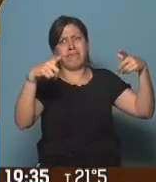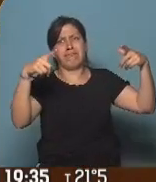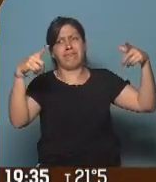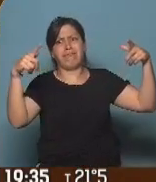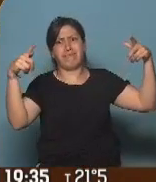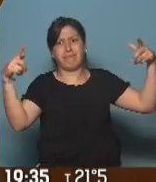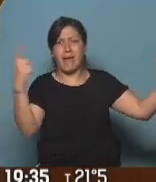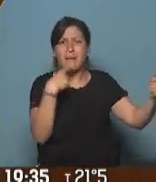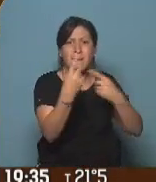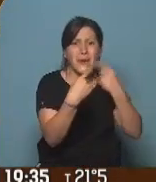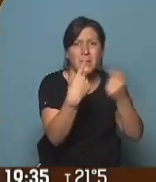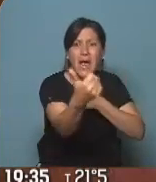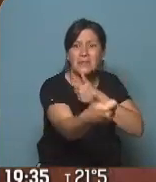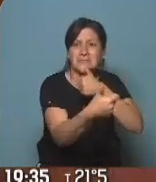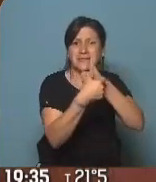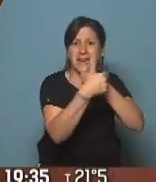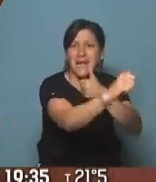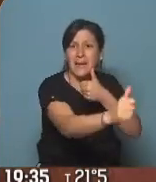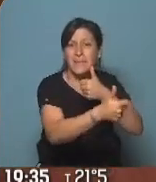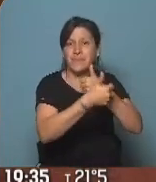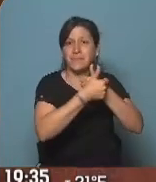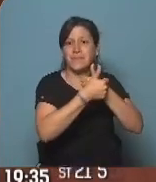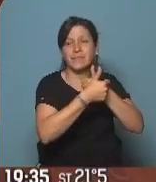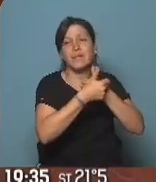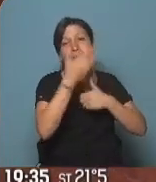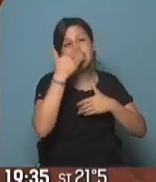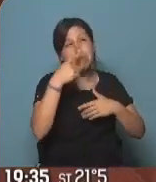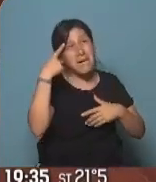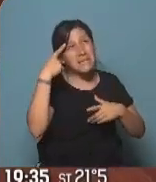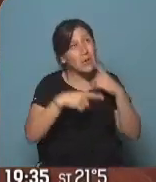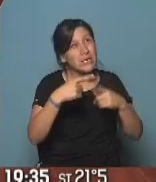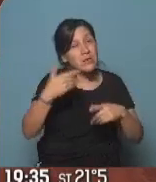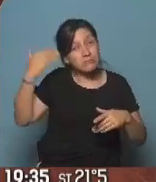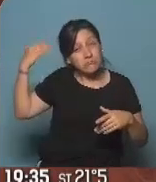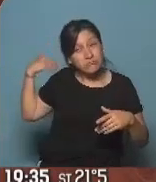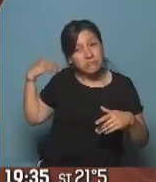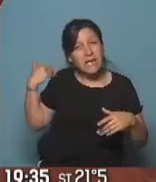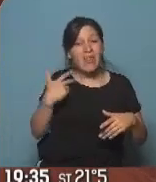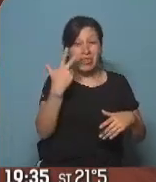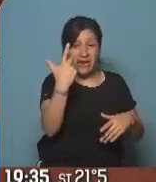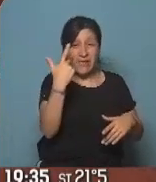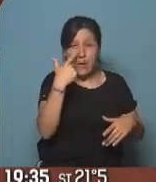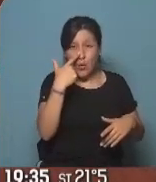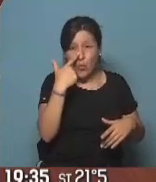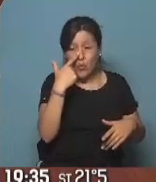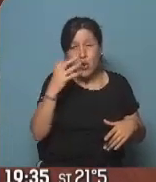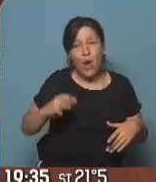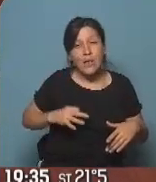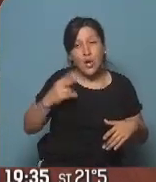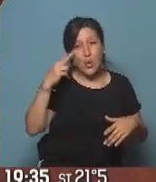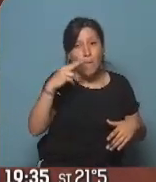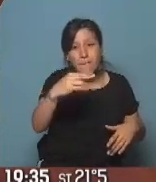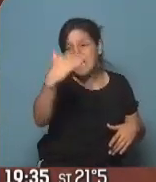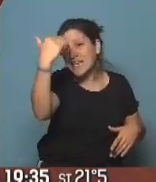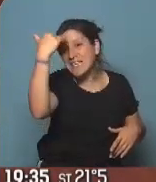de mujeres que se fueron acercando pero si nos vamos más hacia atrás después del 3 de junio de 2015 se animaron